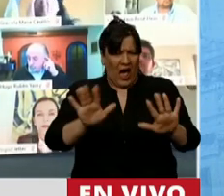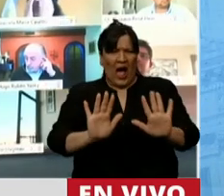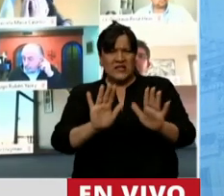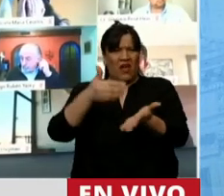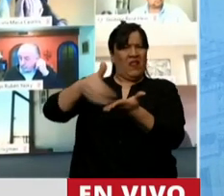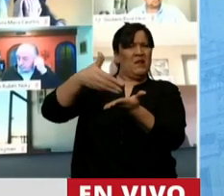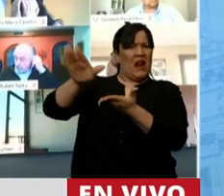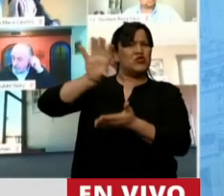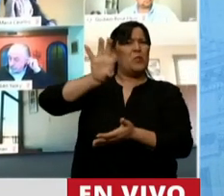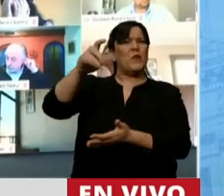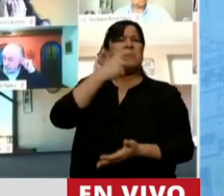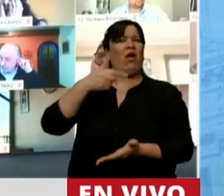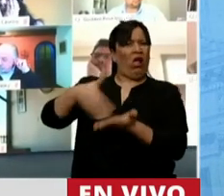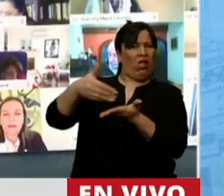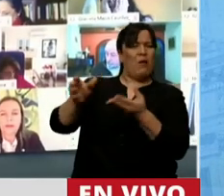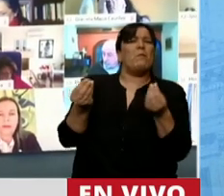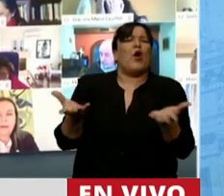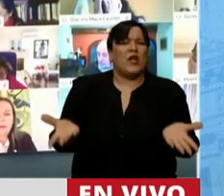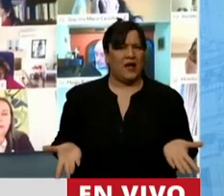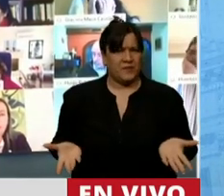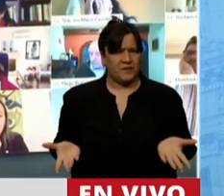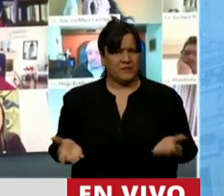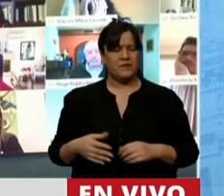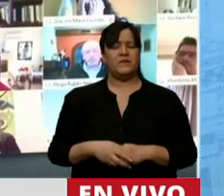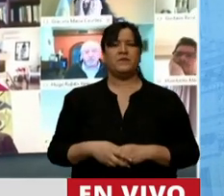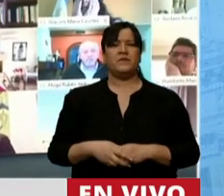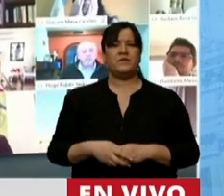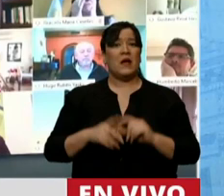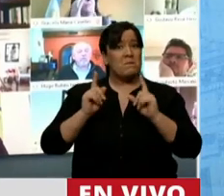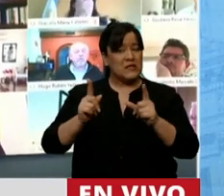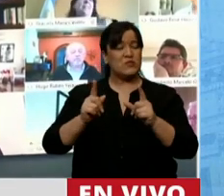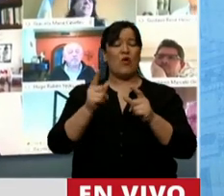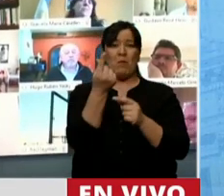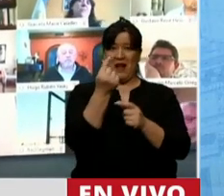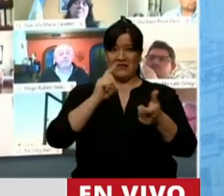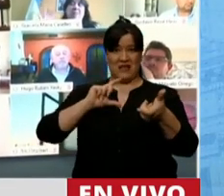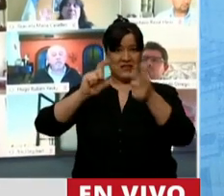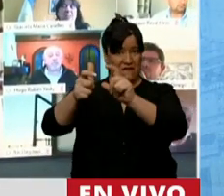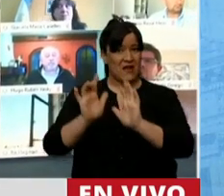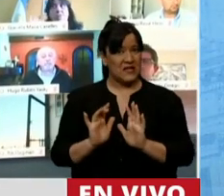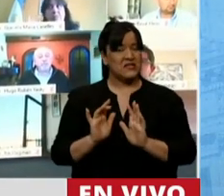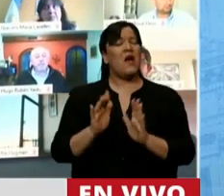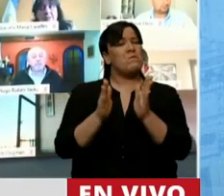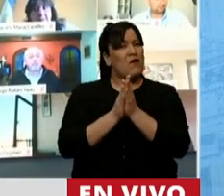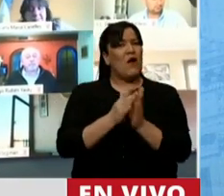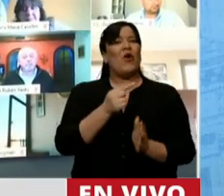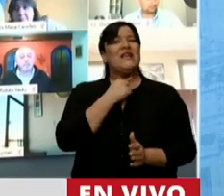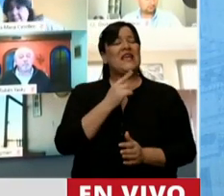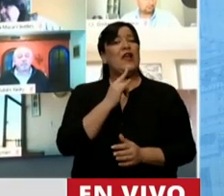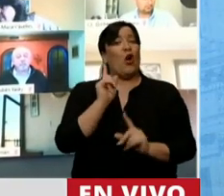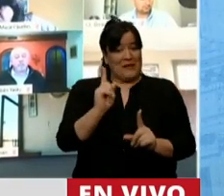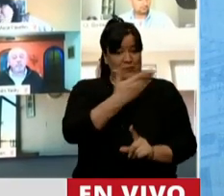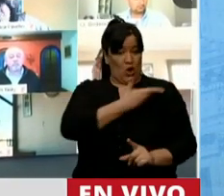con la provincia de mendoza las transferencias que quiero que informe son las del